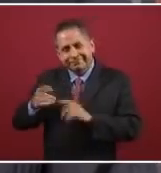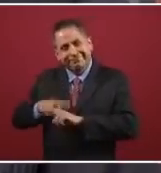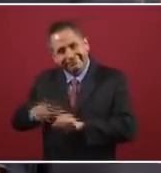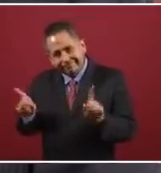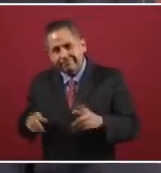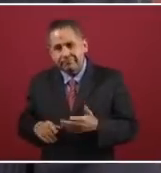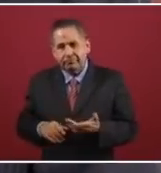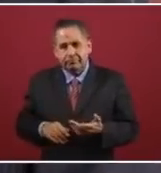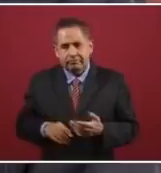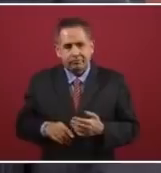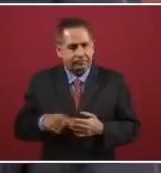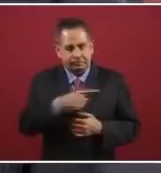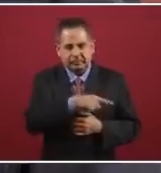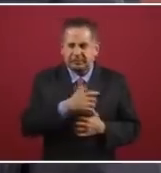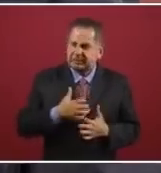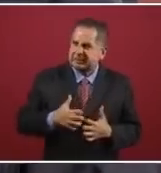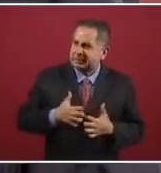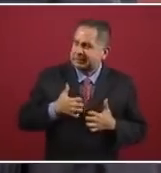O sea, eso los…